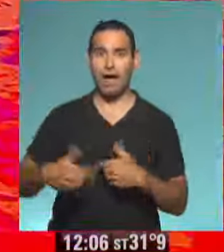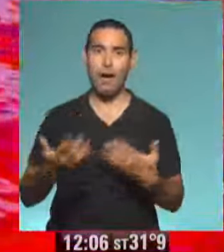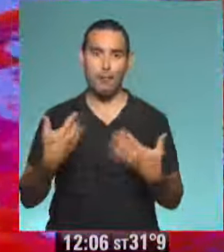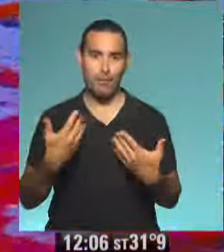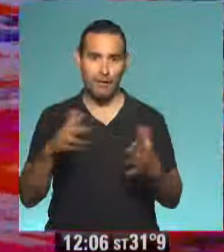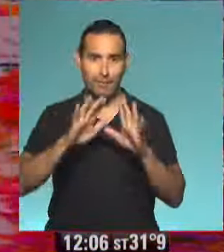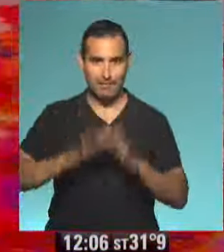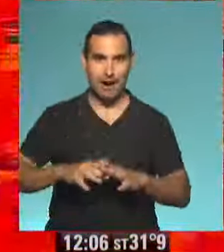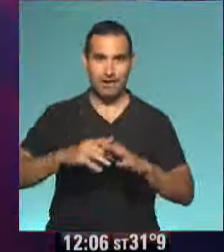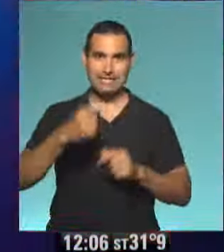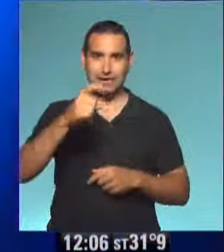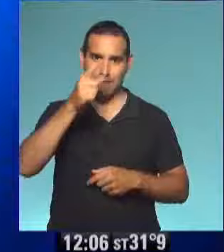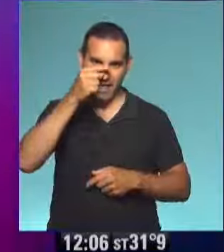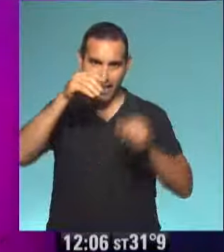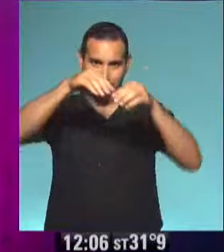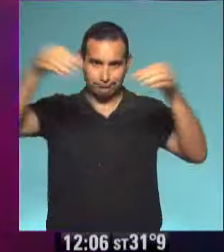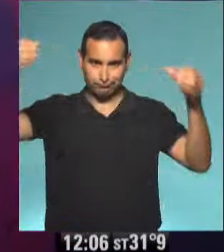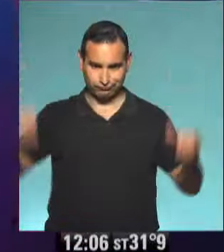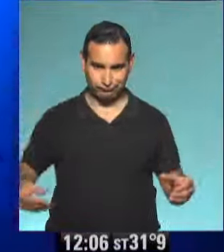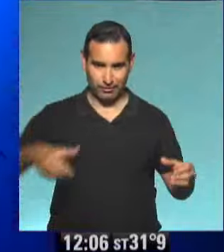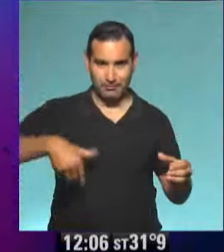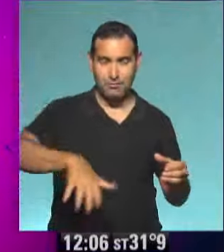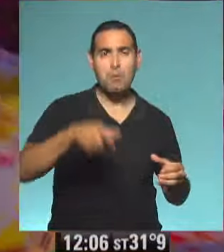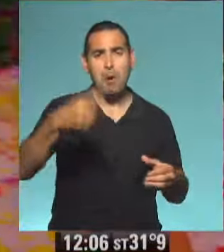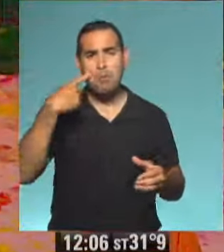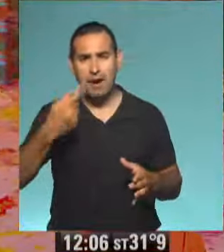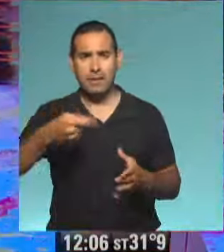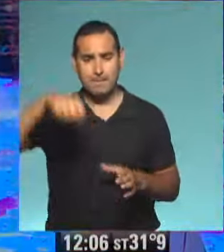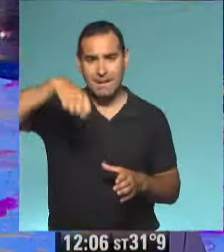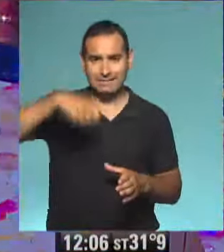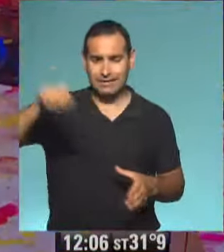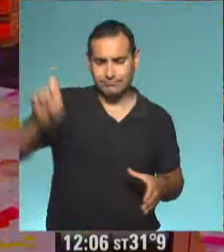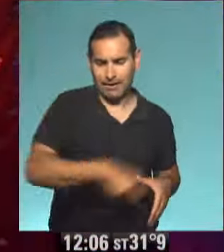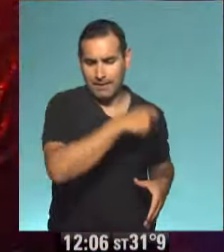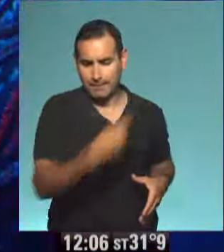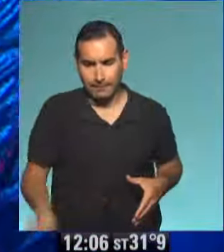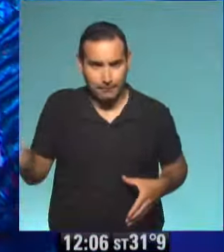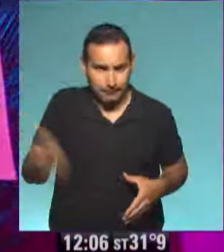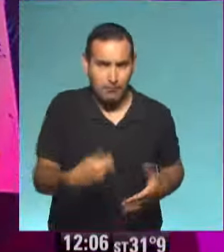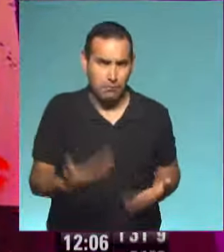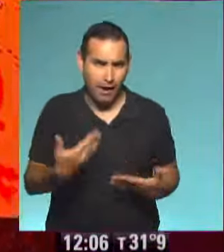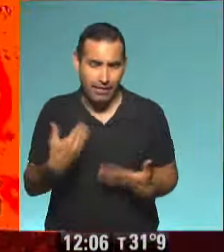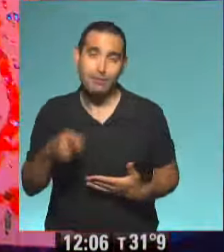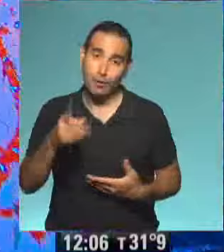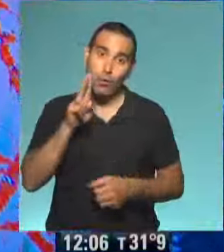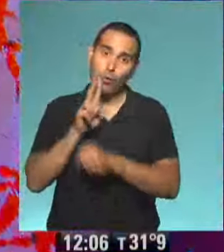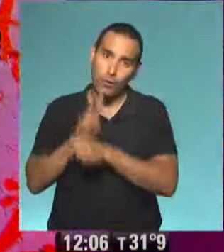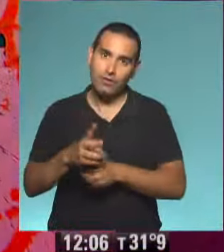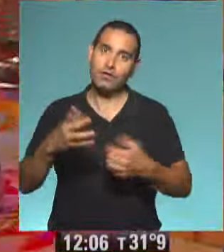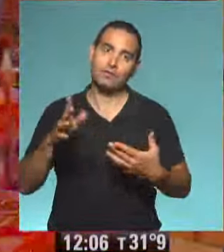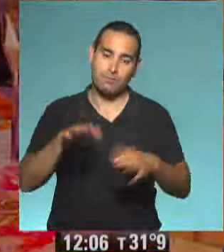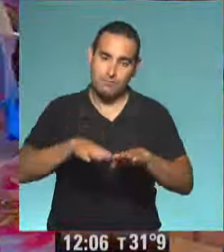esta máquina, pero en casa pueden hacer salpicar con pinceles, siempre protegiendo la mesa o el